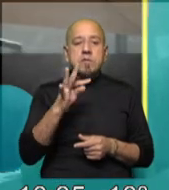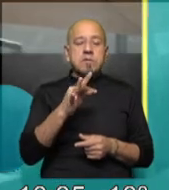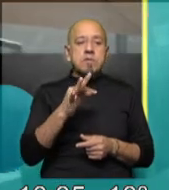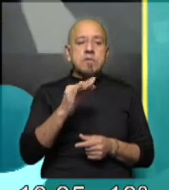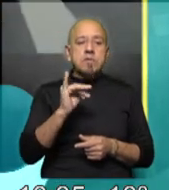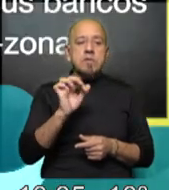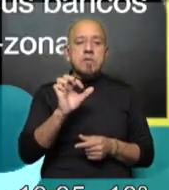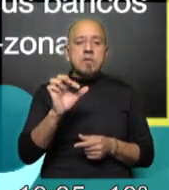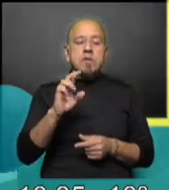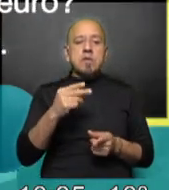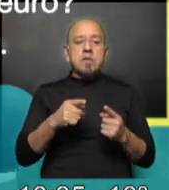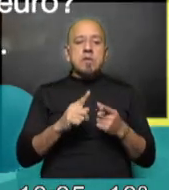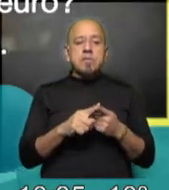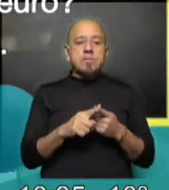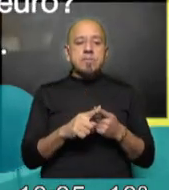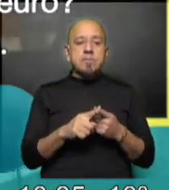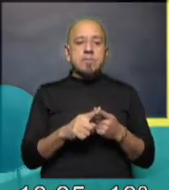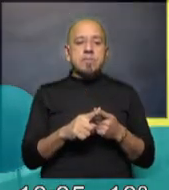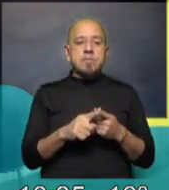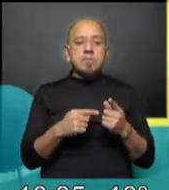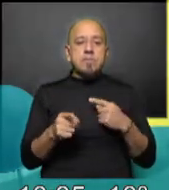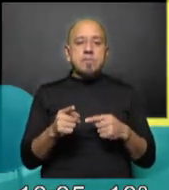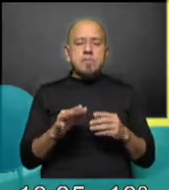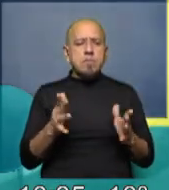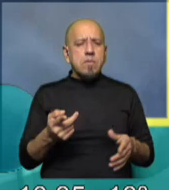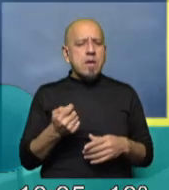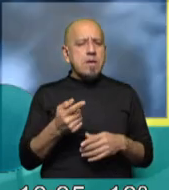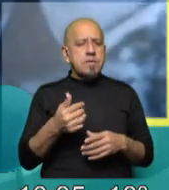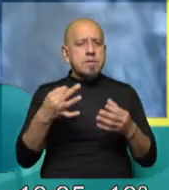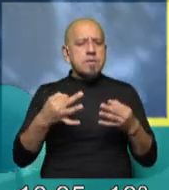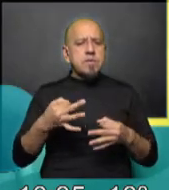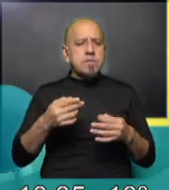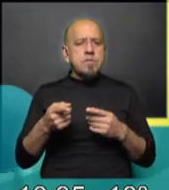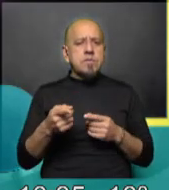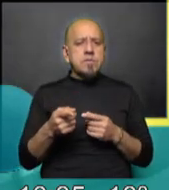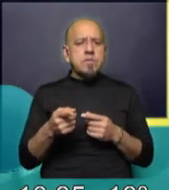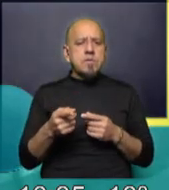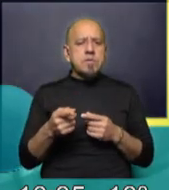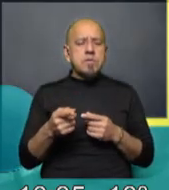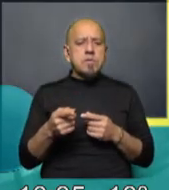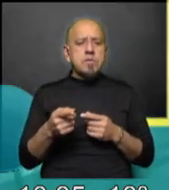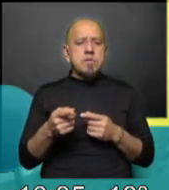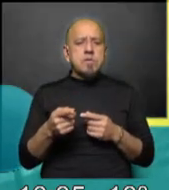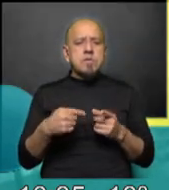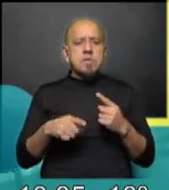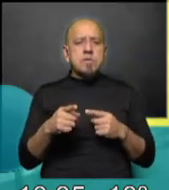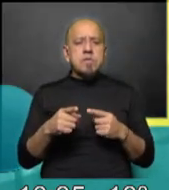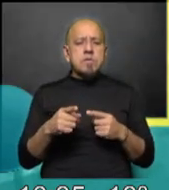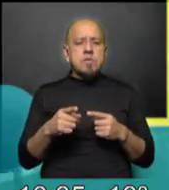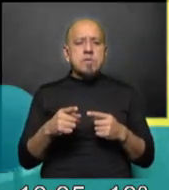llama Land. Estoy casi seguro que es el debut de Robin Wright,